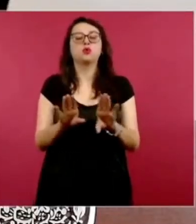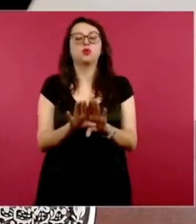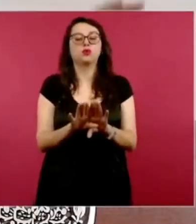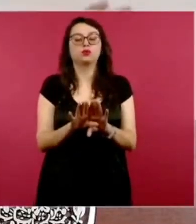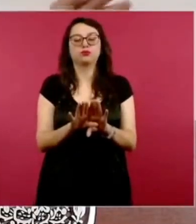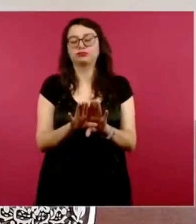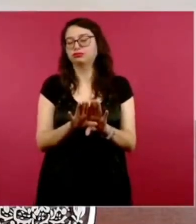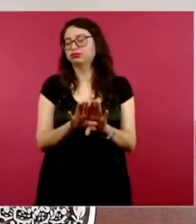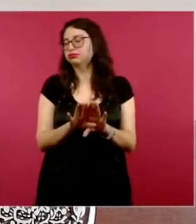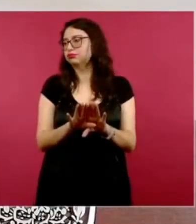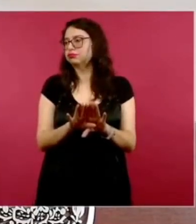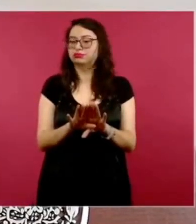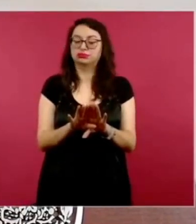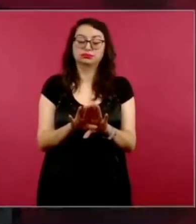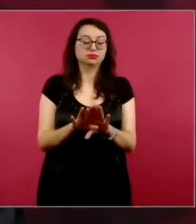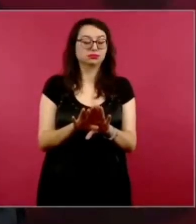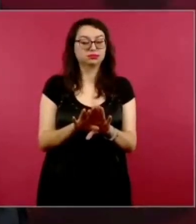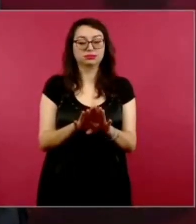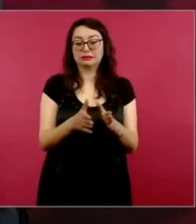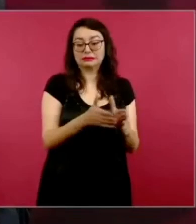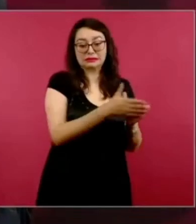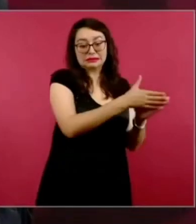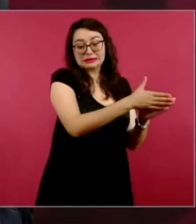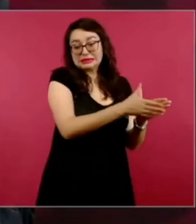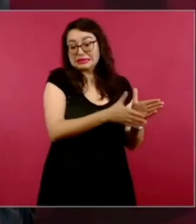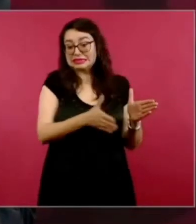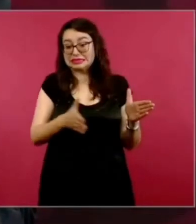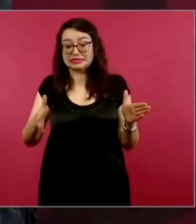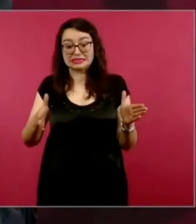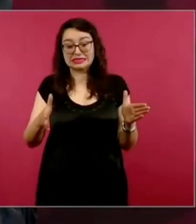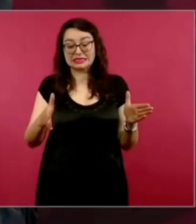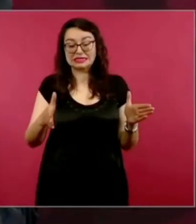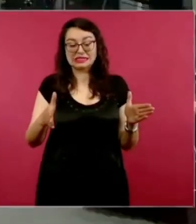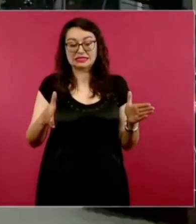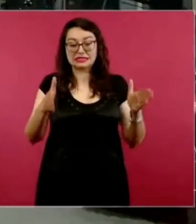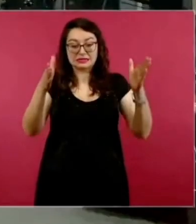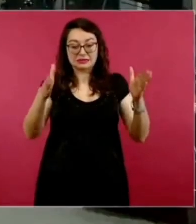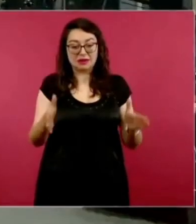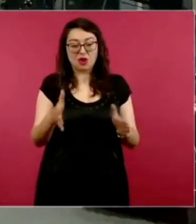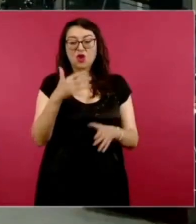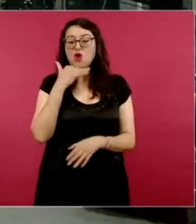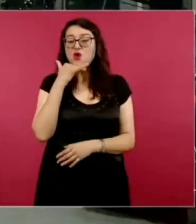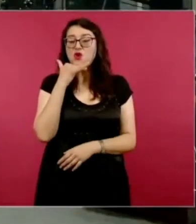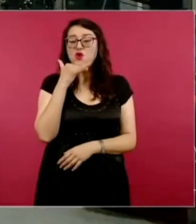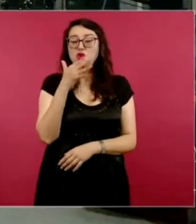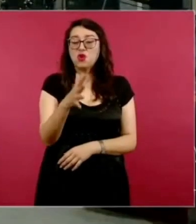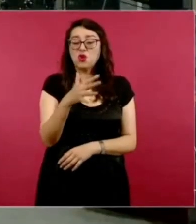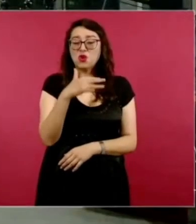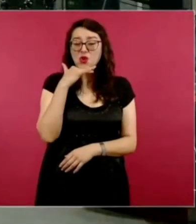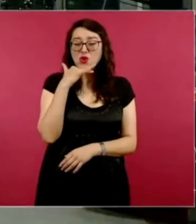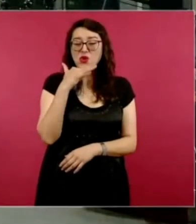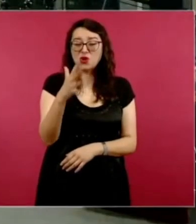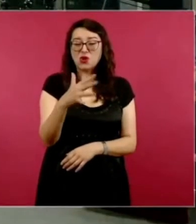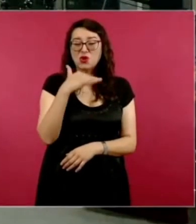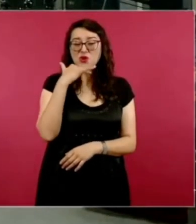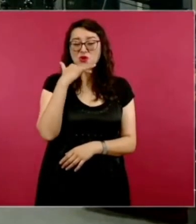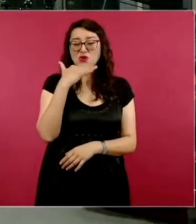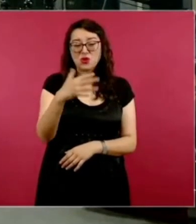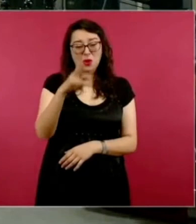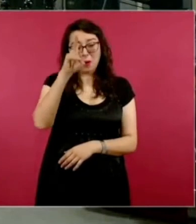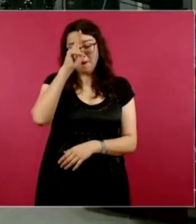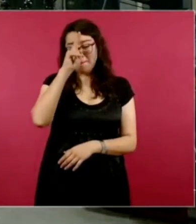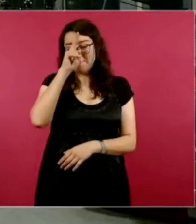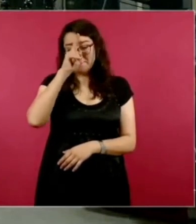sido el periodo de más corrupción en toda